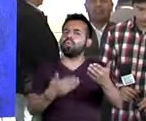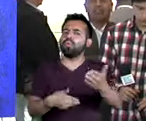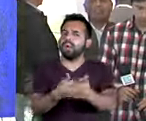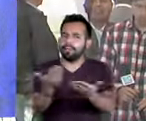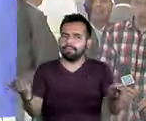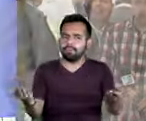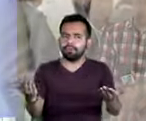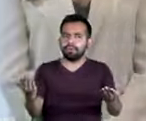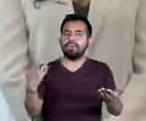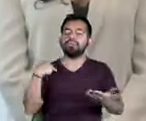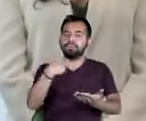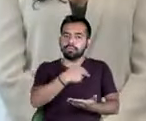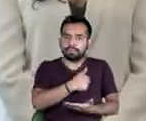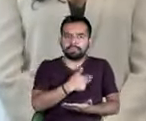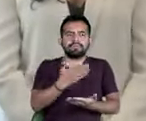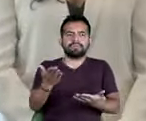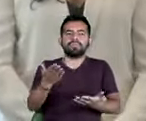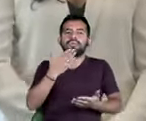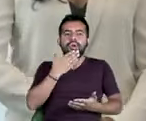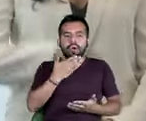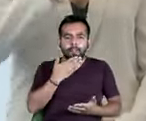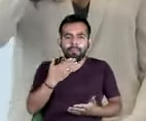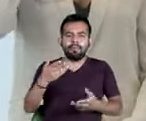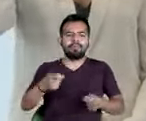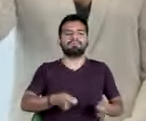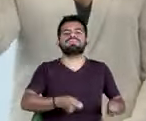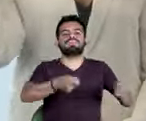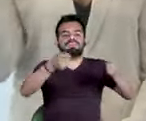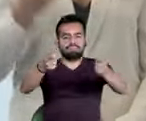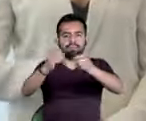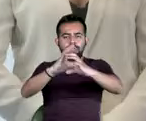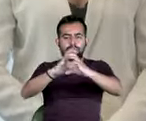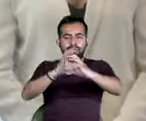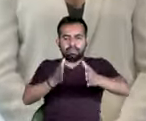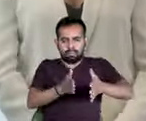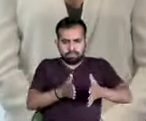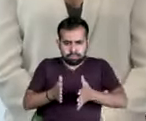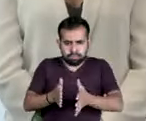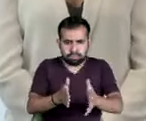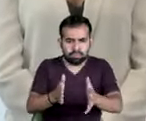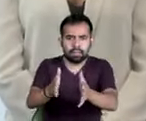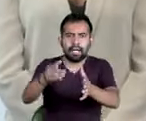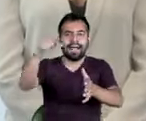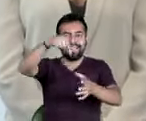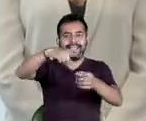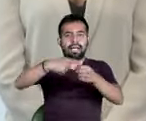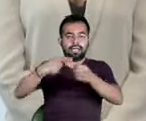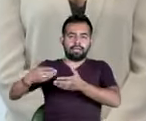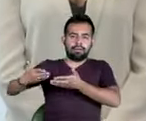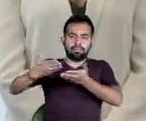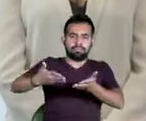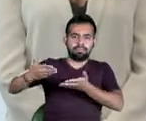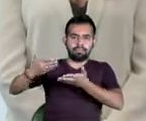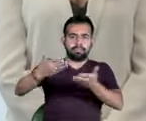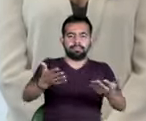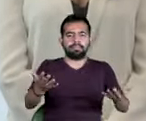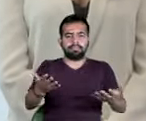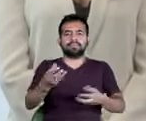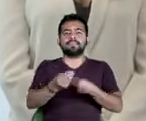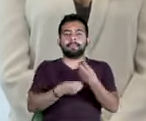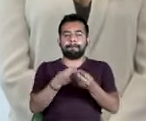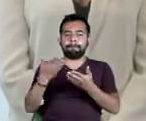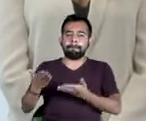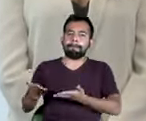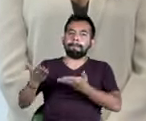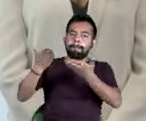le fueron literalmente a botar los metros, los trenes, a la capital, ¿no es cierto?, a la ciudad, porque no recibieron. Les entregaron,